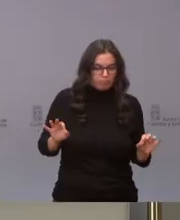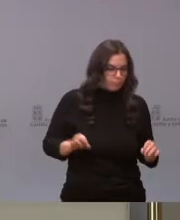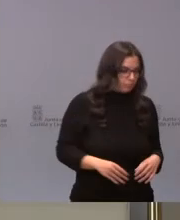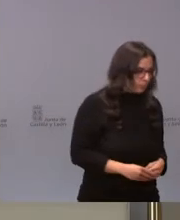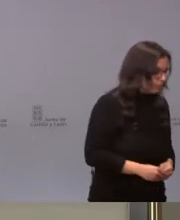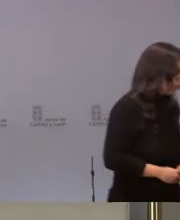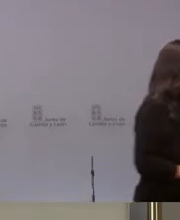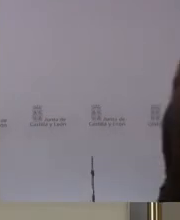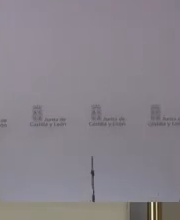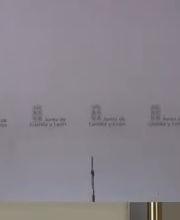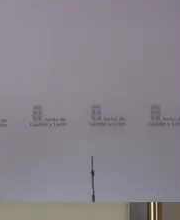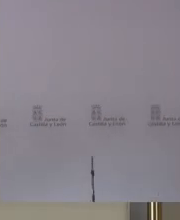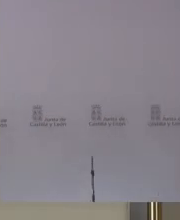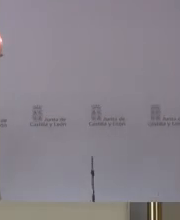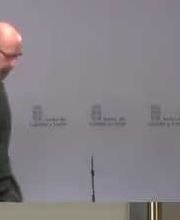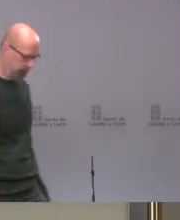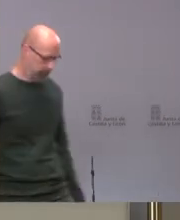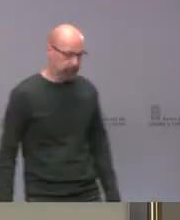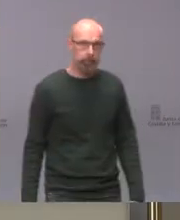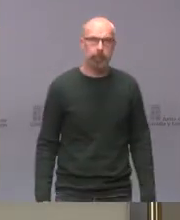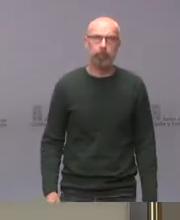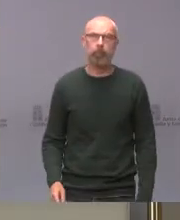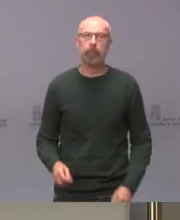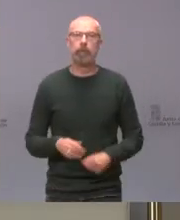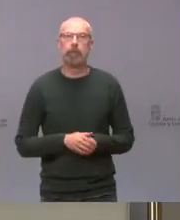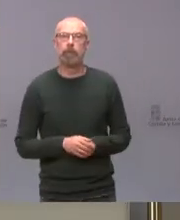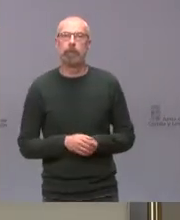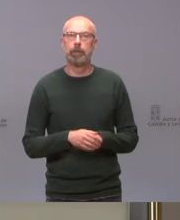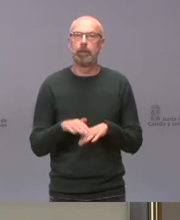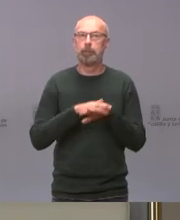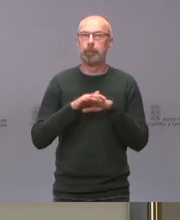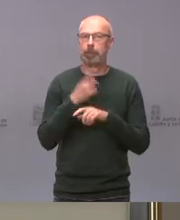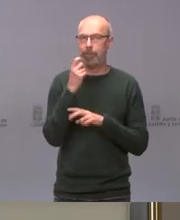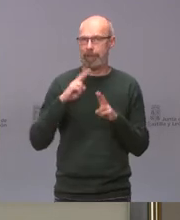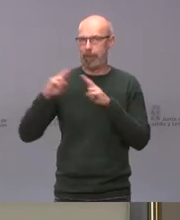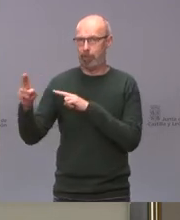Y en esta nueva... A ver, yo tengo que contestar, ¿no?